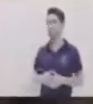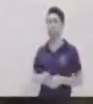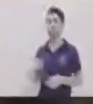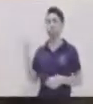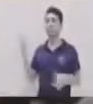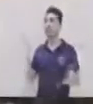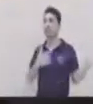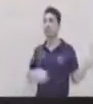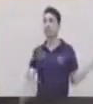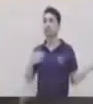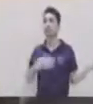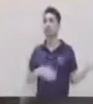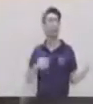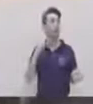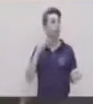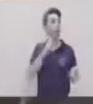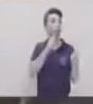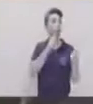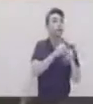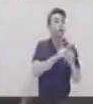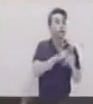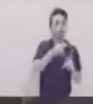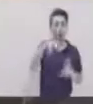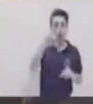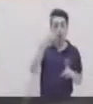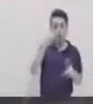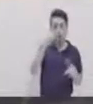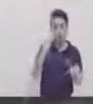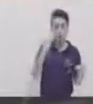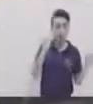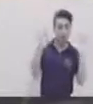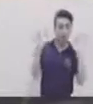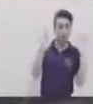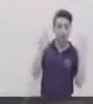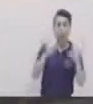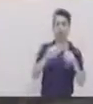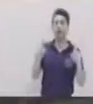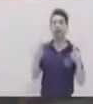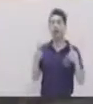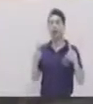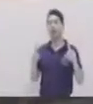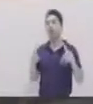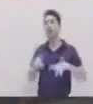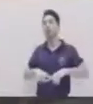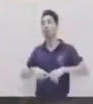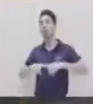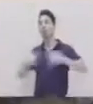Es el mismo acorde, el mismo sonido, pero hay una diferencia.